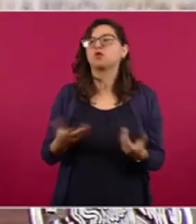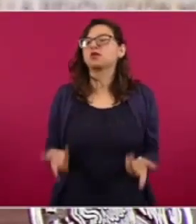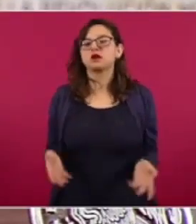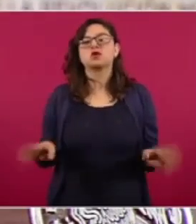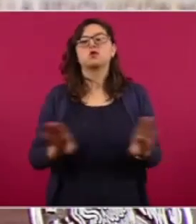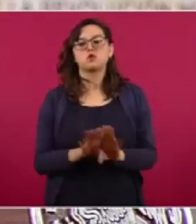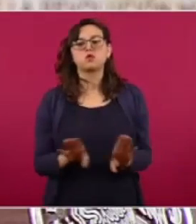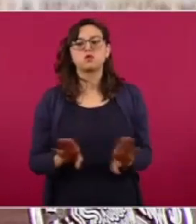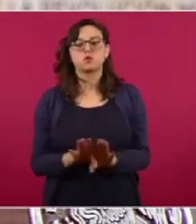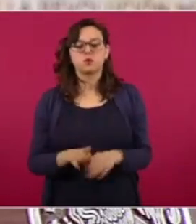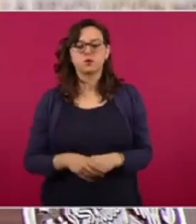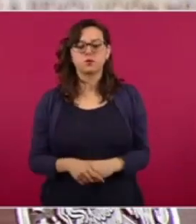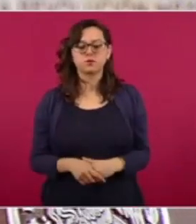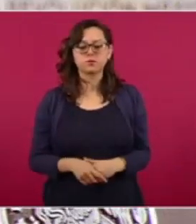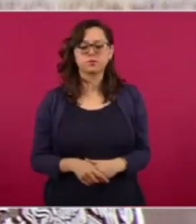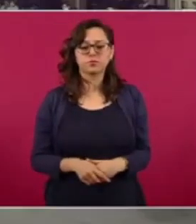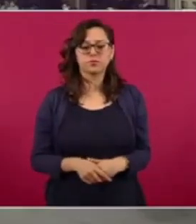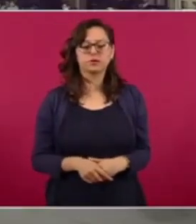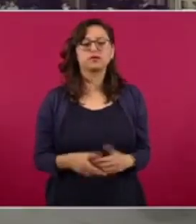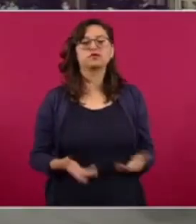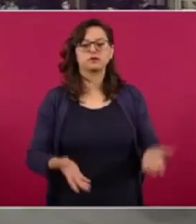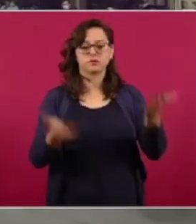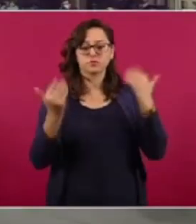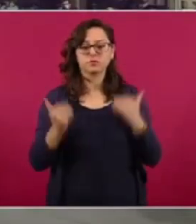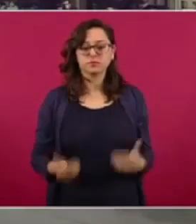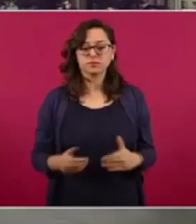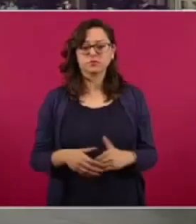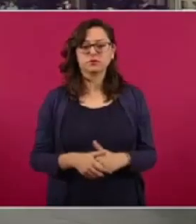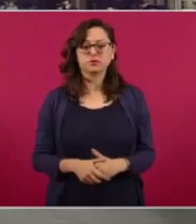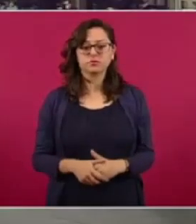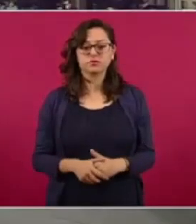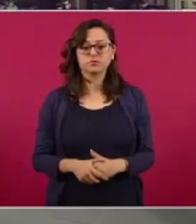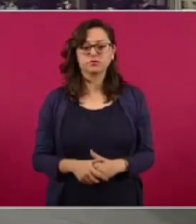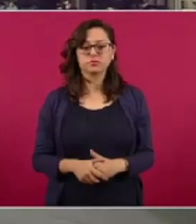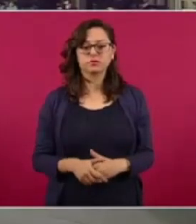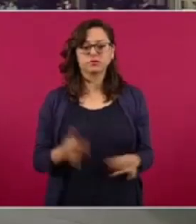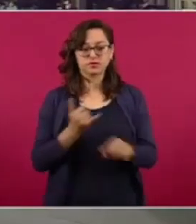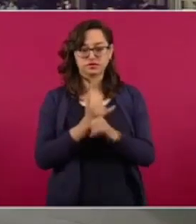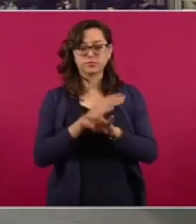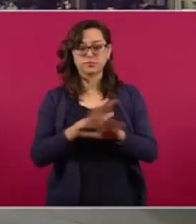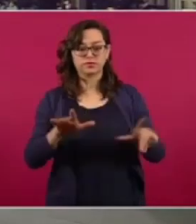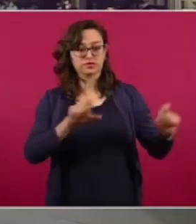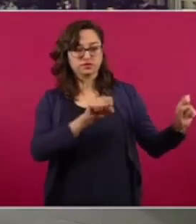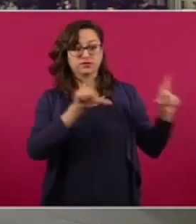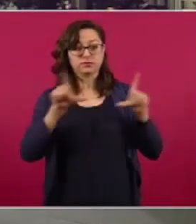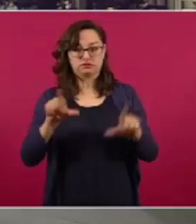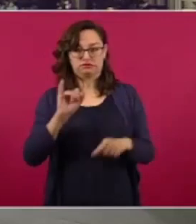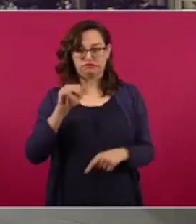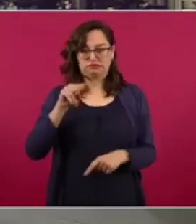ciudadanos. Entonces, si les parece, si tienen la información, la oficial.